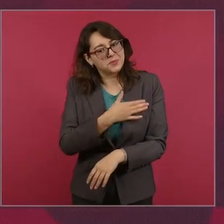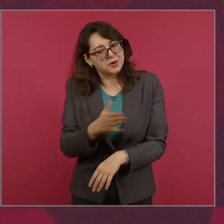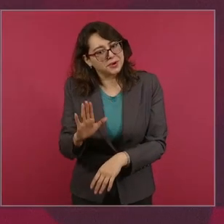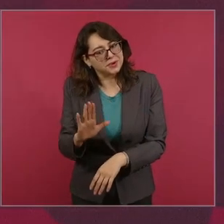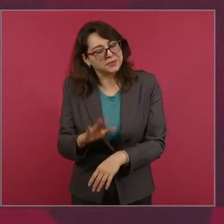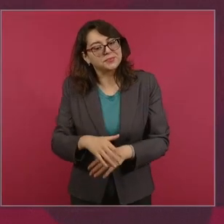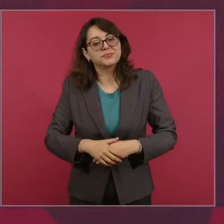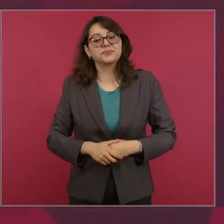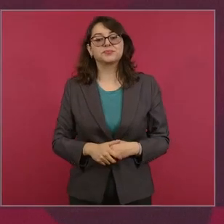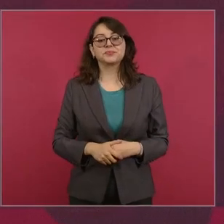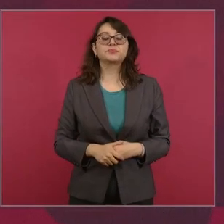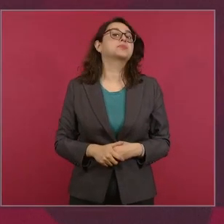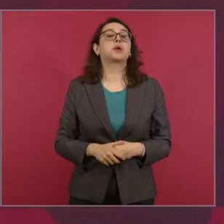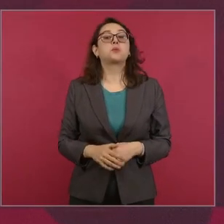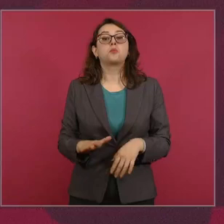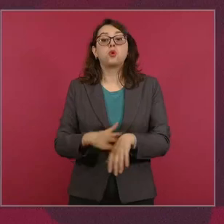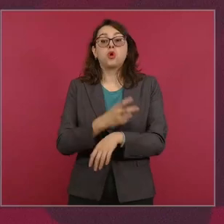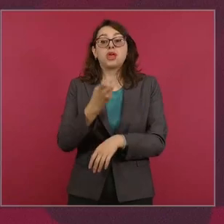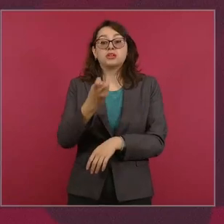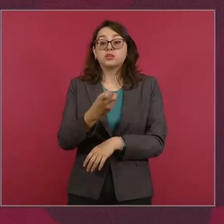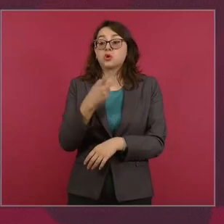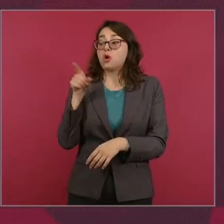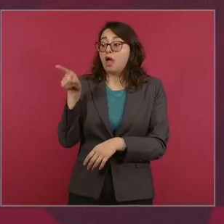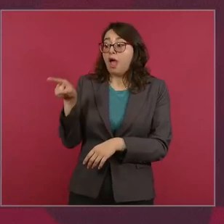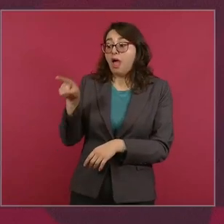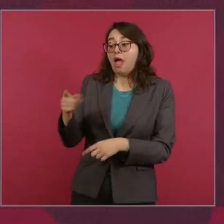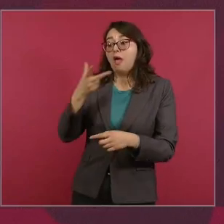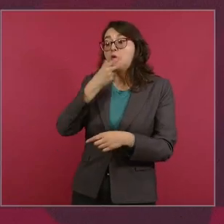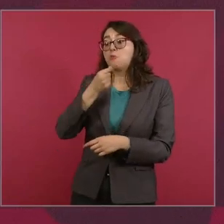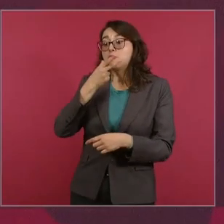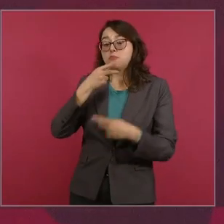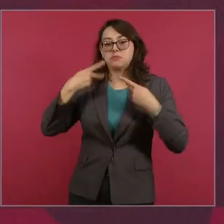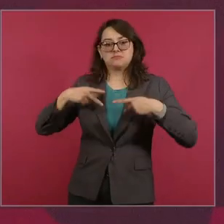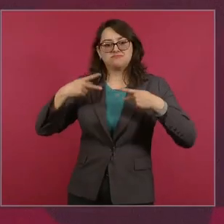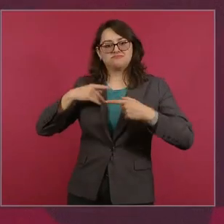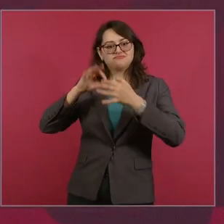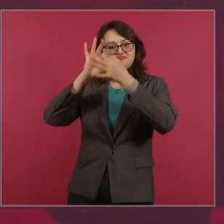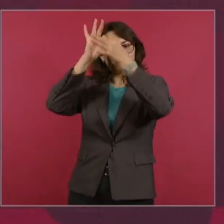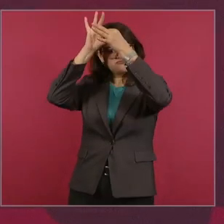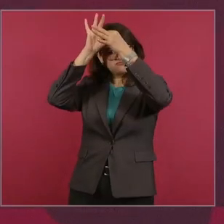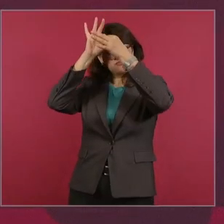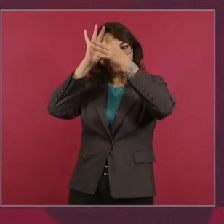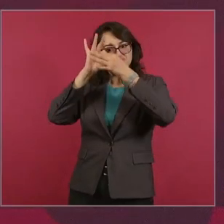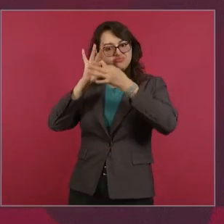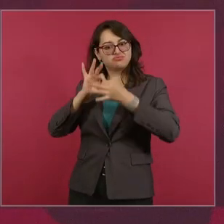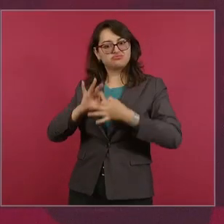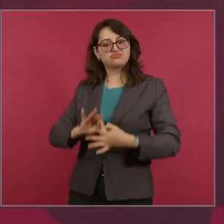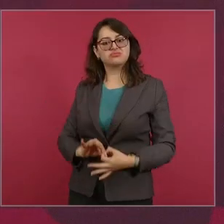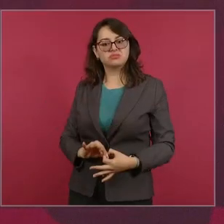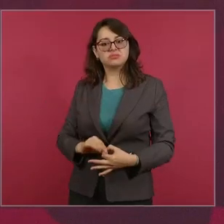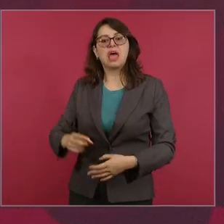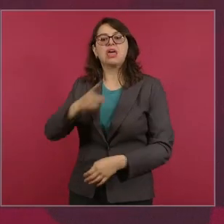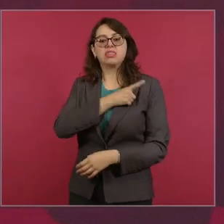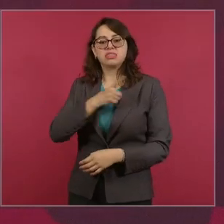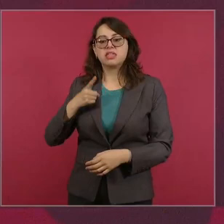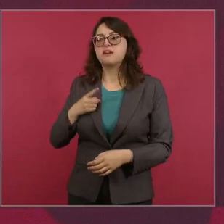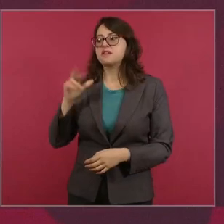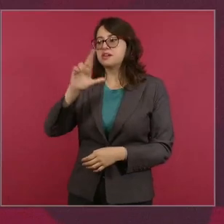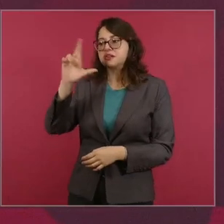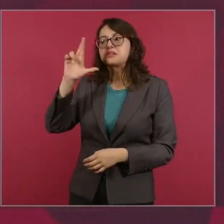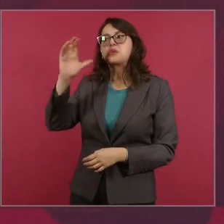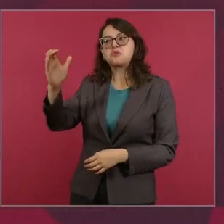congruencia de dignidad merece ser reconocido uno